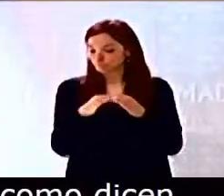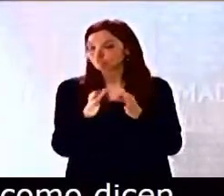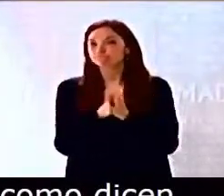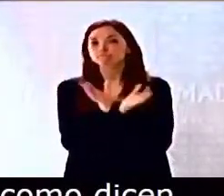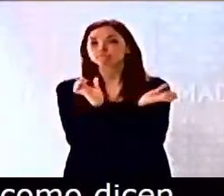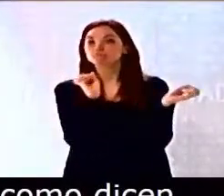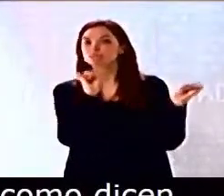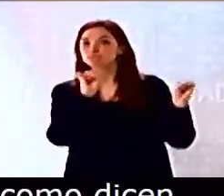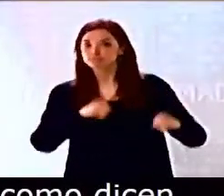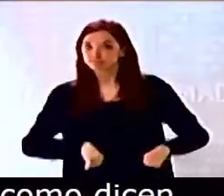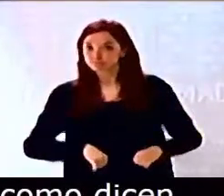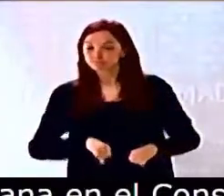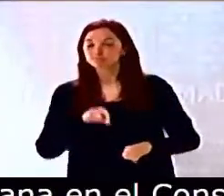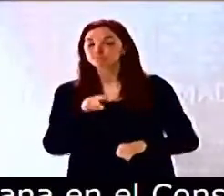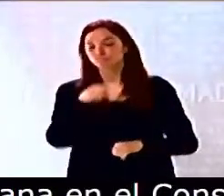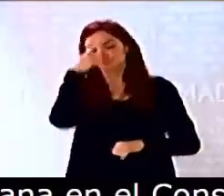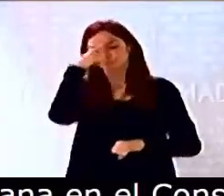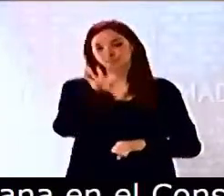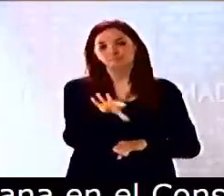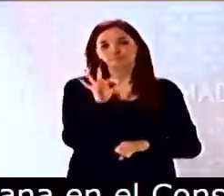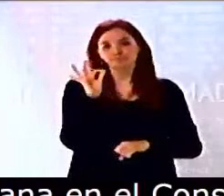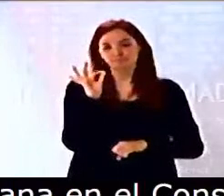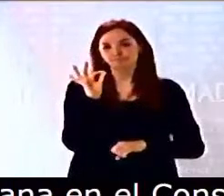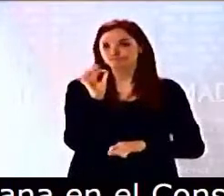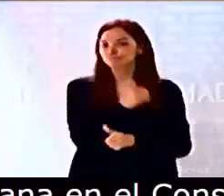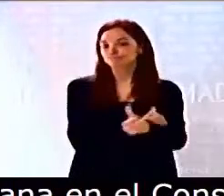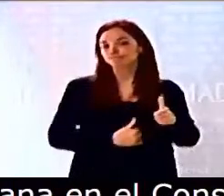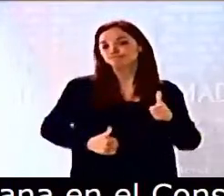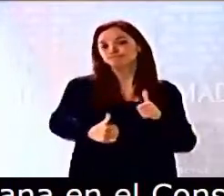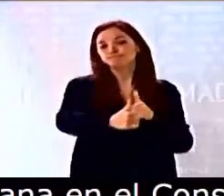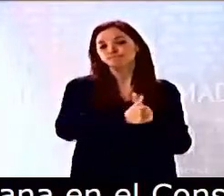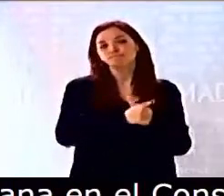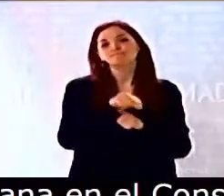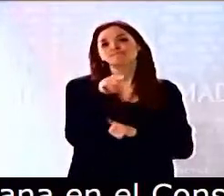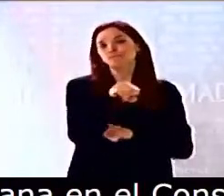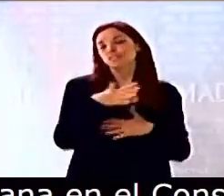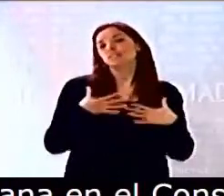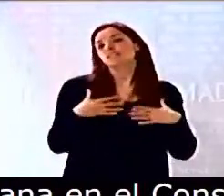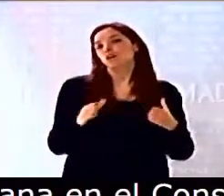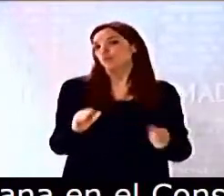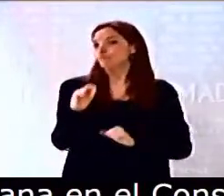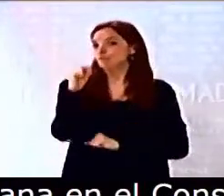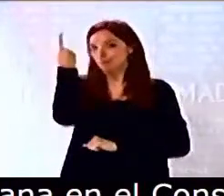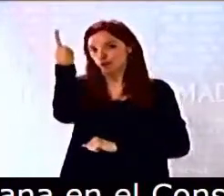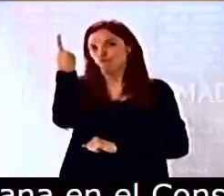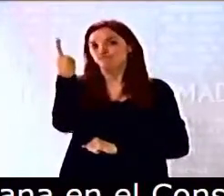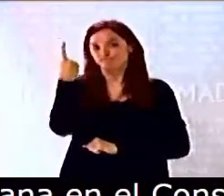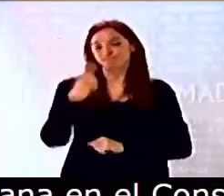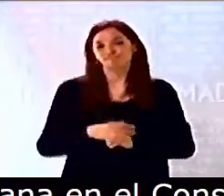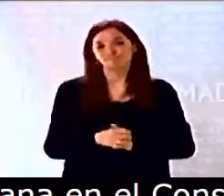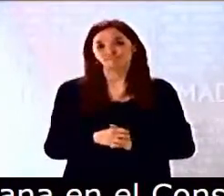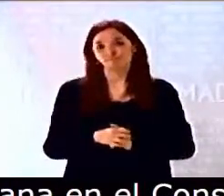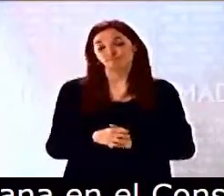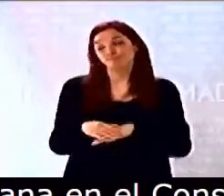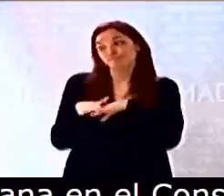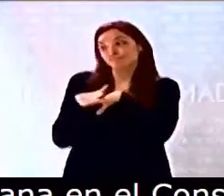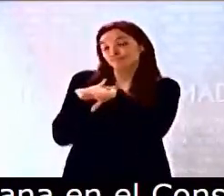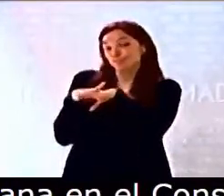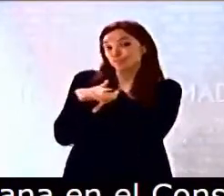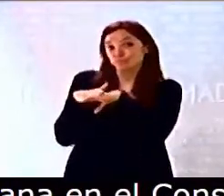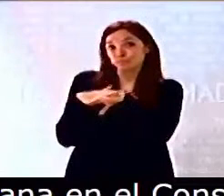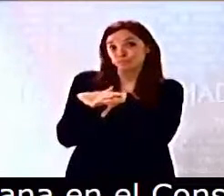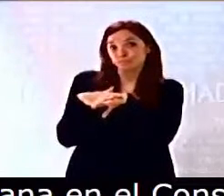de Gobierno poner un poquito más de peso en el platillo de la salud. Y le pido